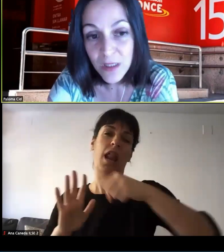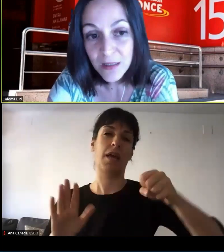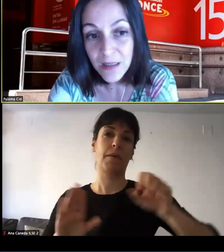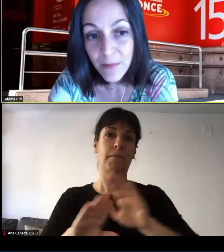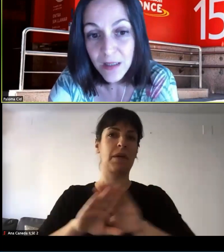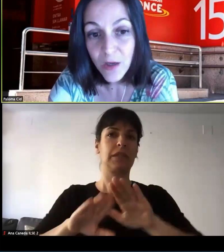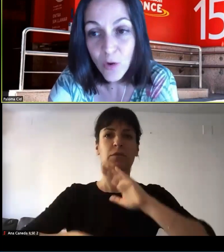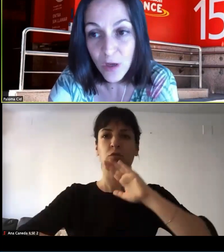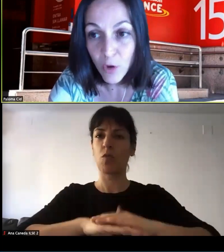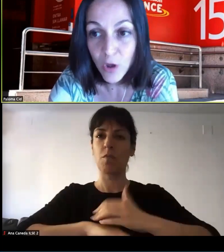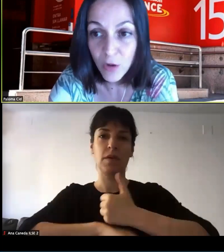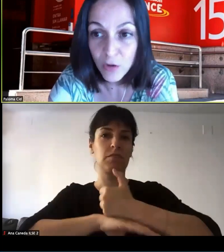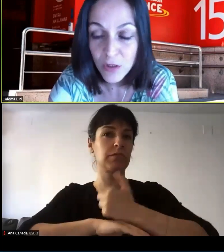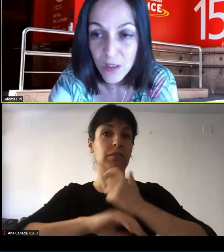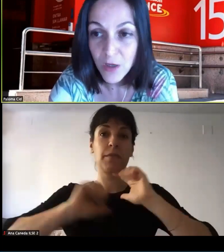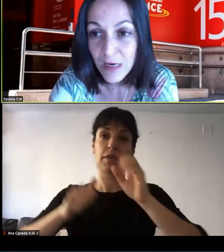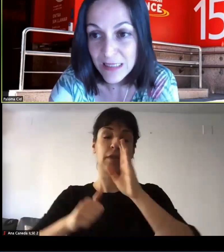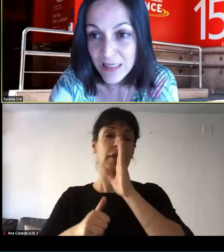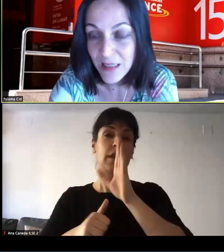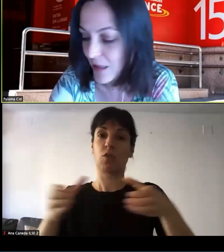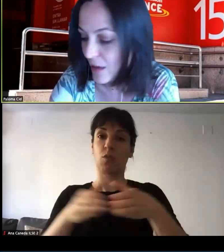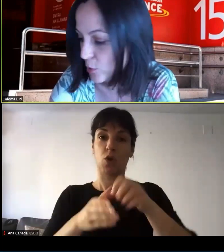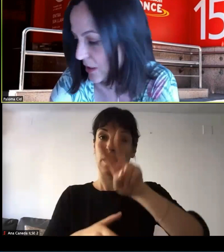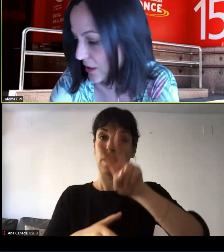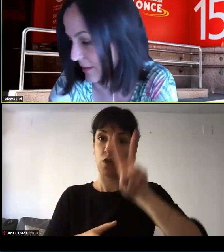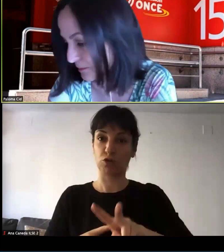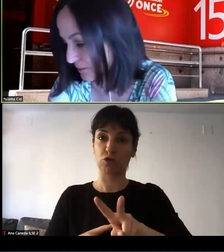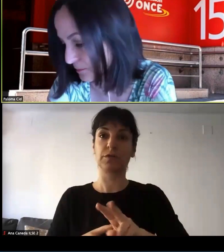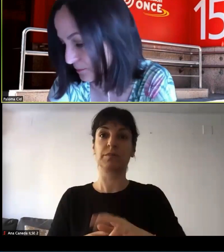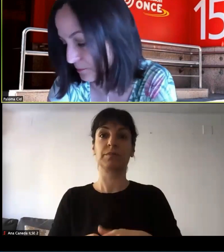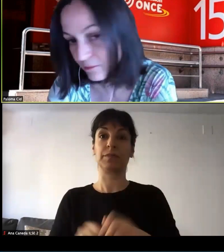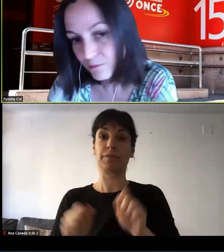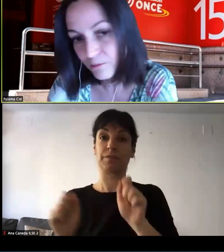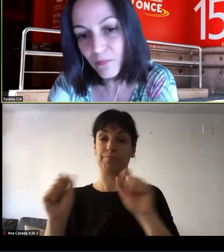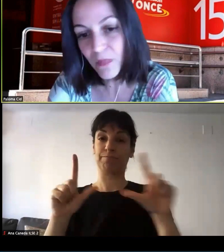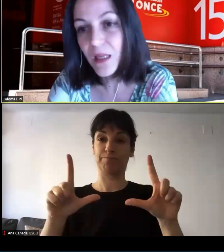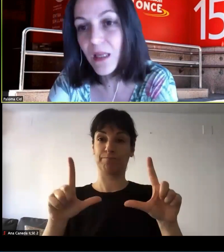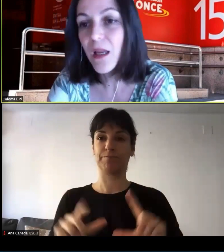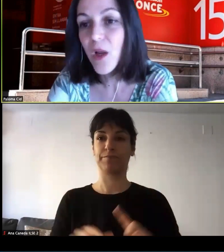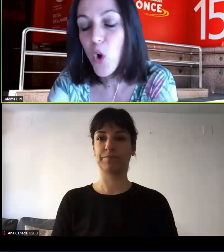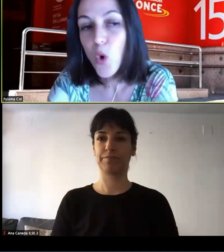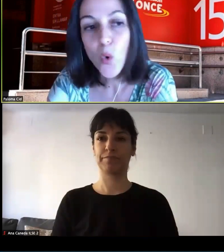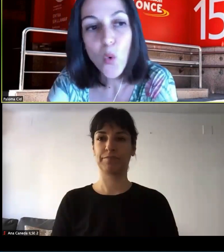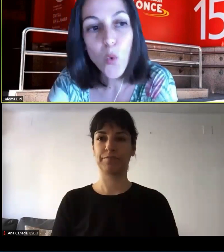comenzamos directamente con el bloque 2 y con la siguiente diapositiva.